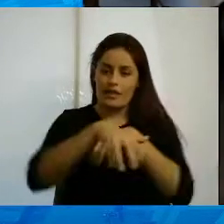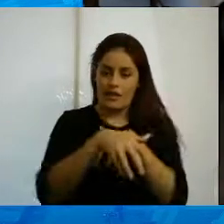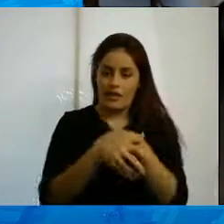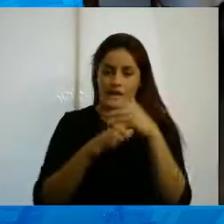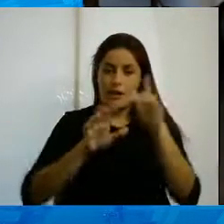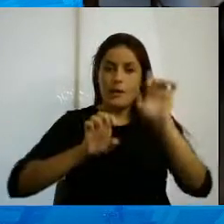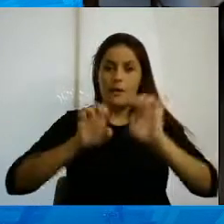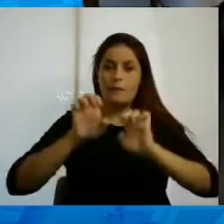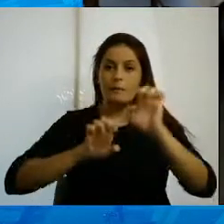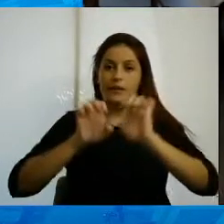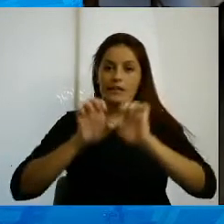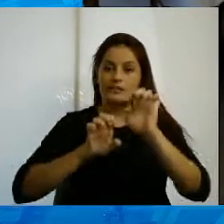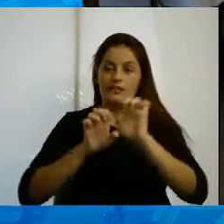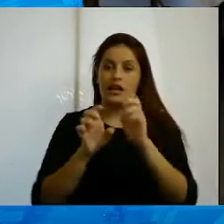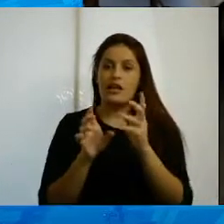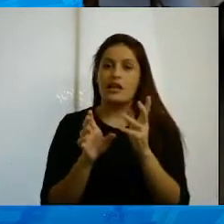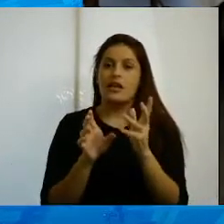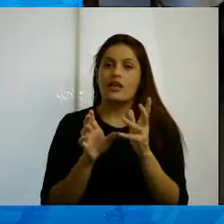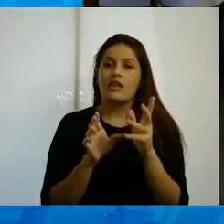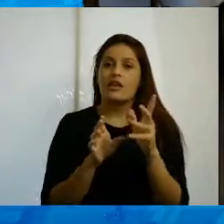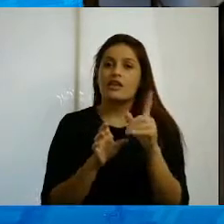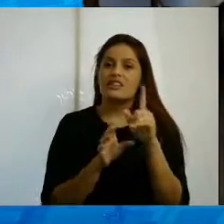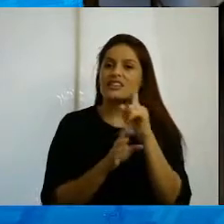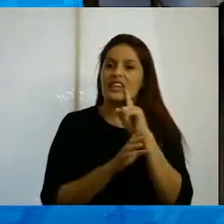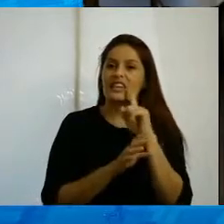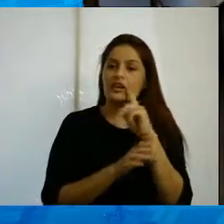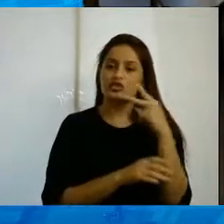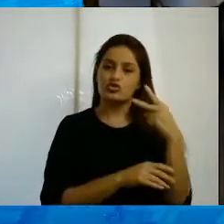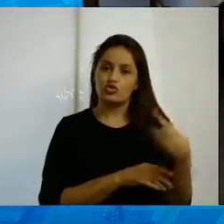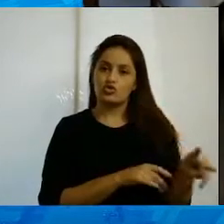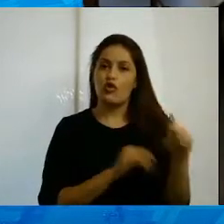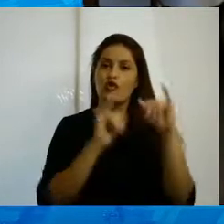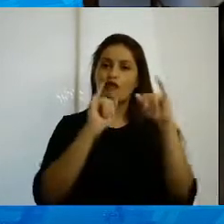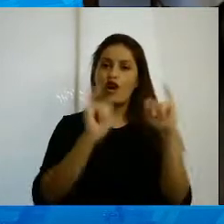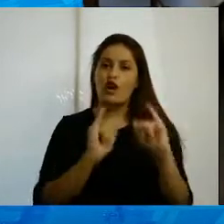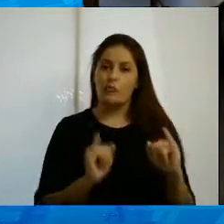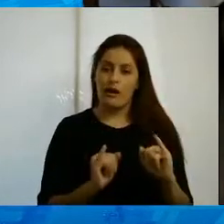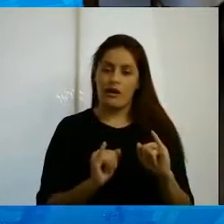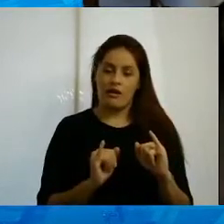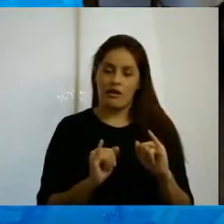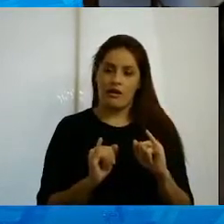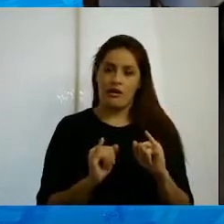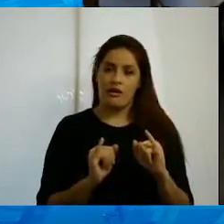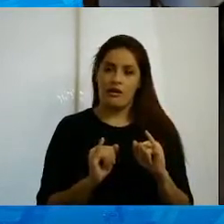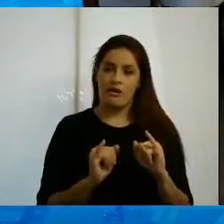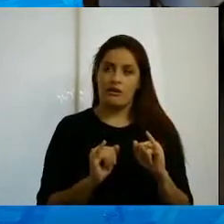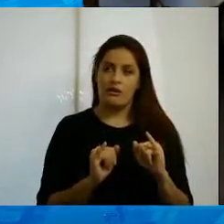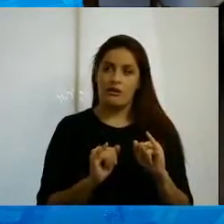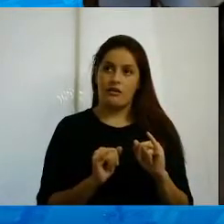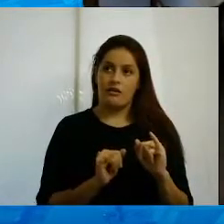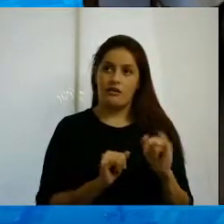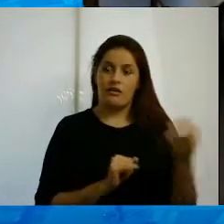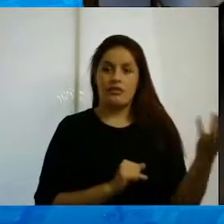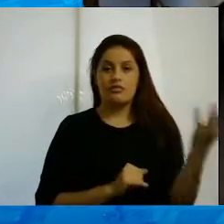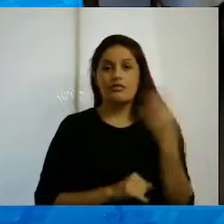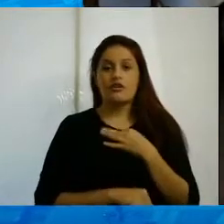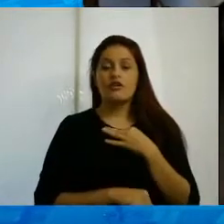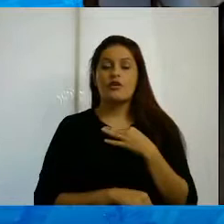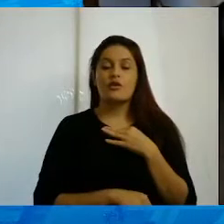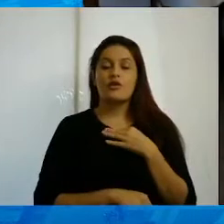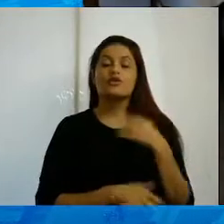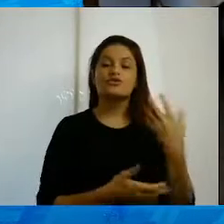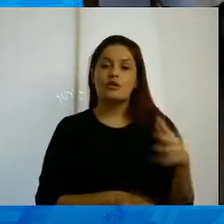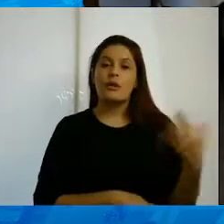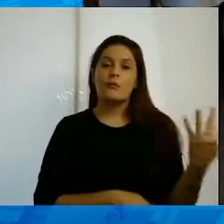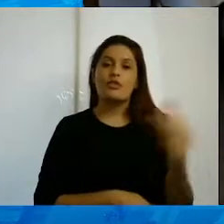de a su manera a los trabajadores, pero aquí pasa un tema que me lo representó y entiendo que le comunicó